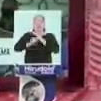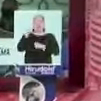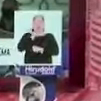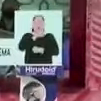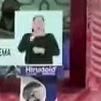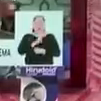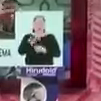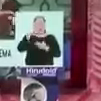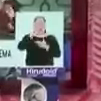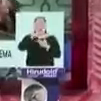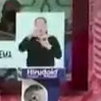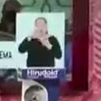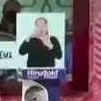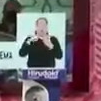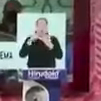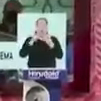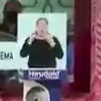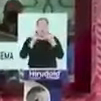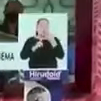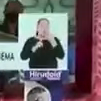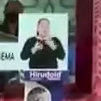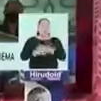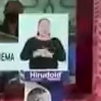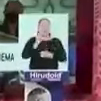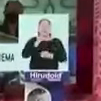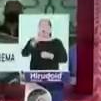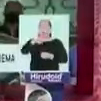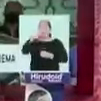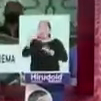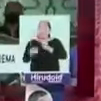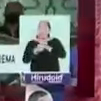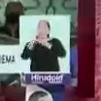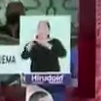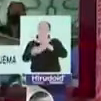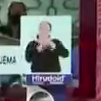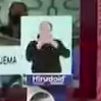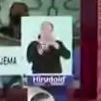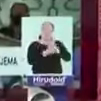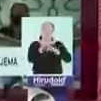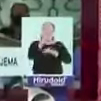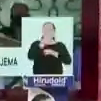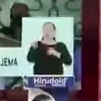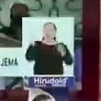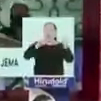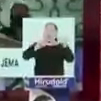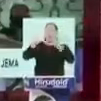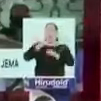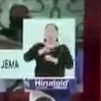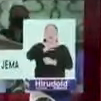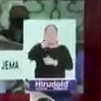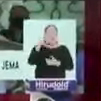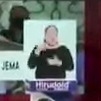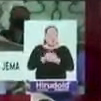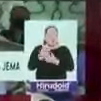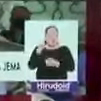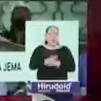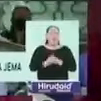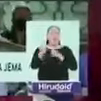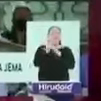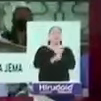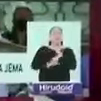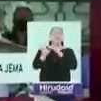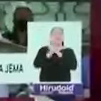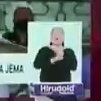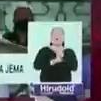de comunicación, tratando de contribuir a ese buen espíritu, al ánimo convocante de que las personas asistan a